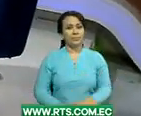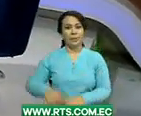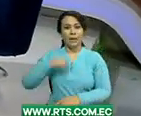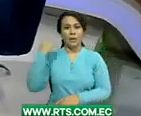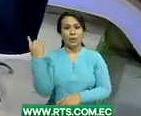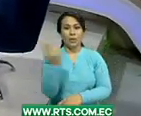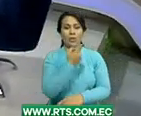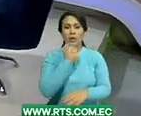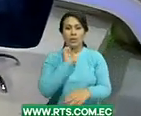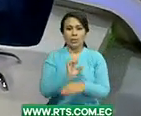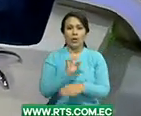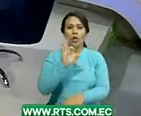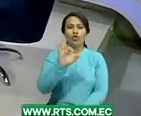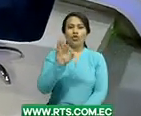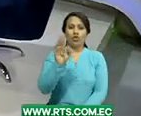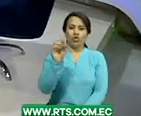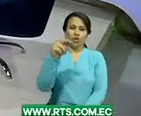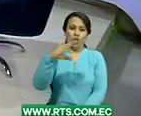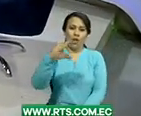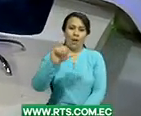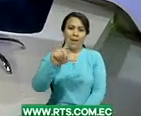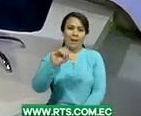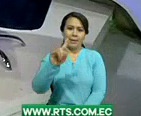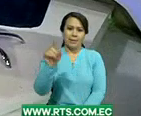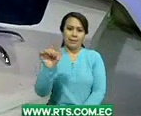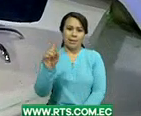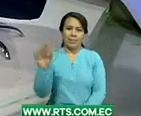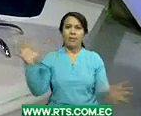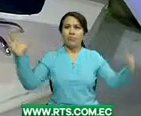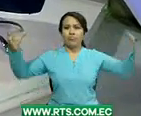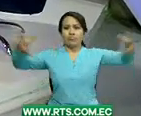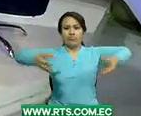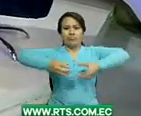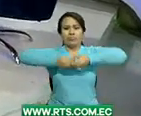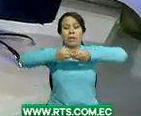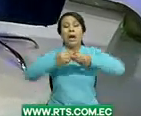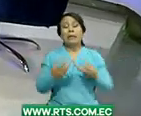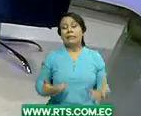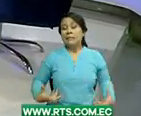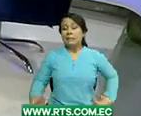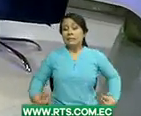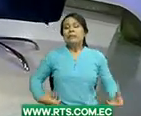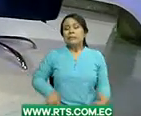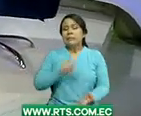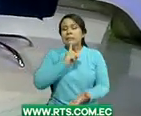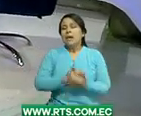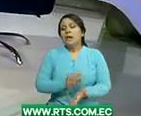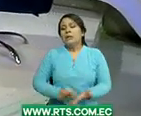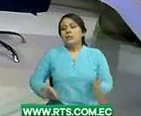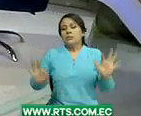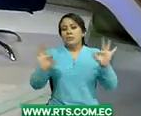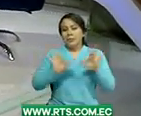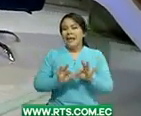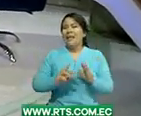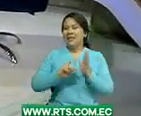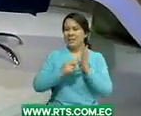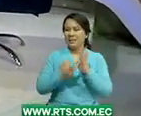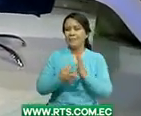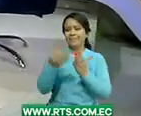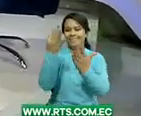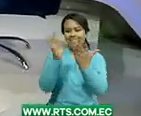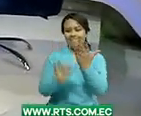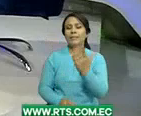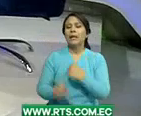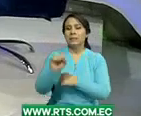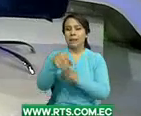de la red nacional troncalizada, estamos hablando de una inversión importante y significativa. significativa. Así es, mire, yo creo que la tecnología, usted